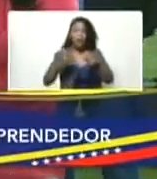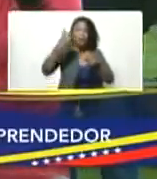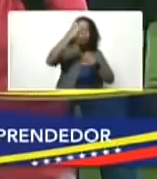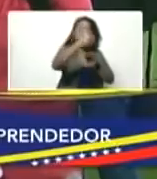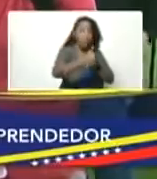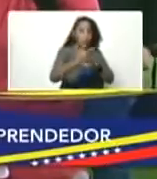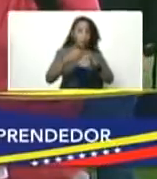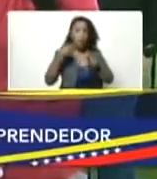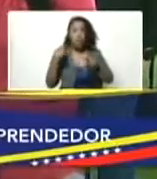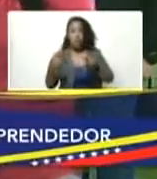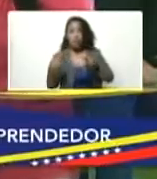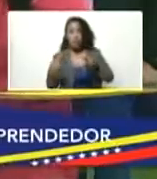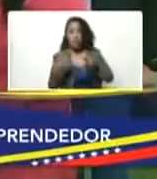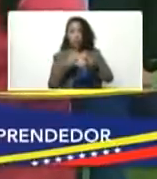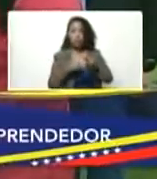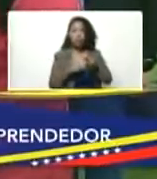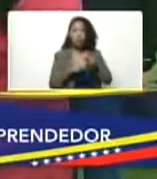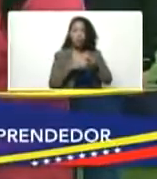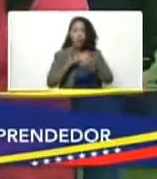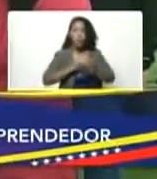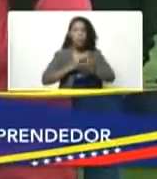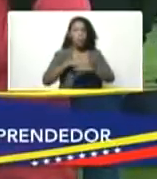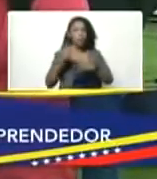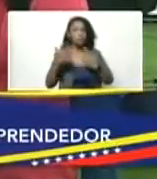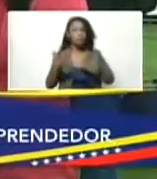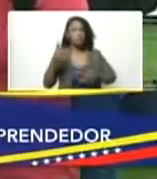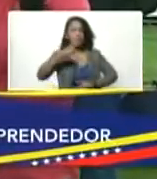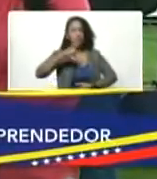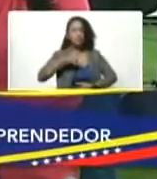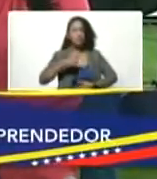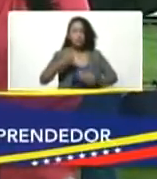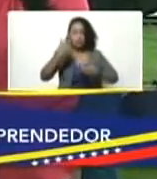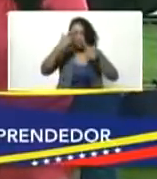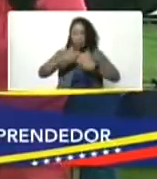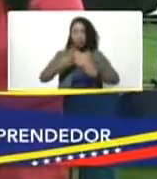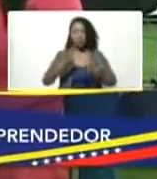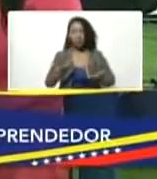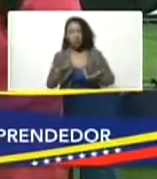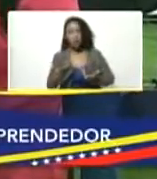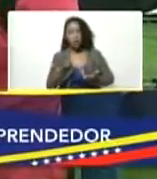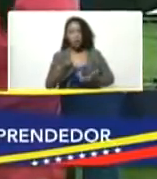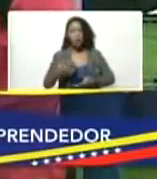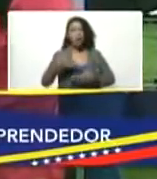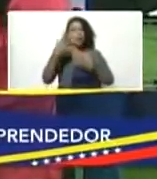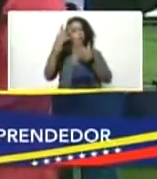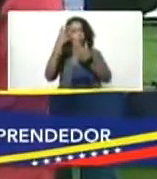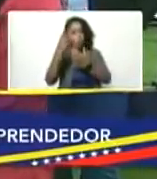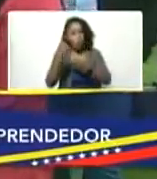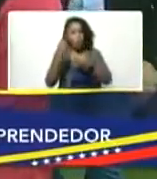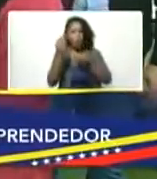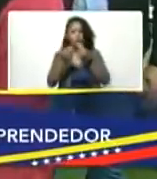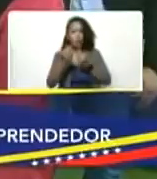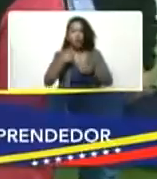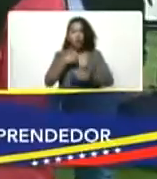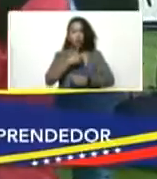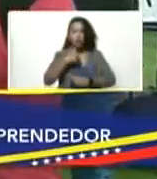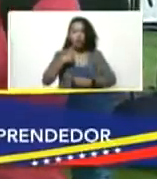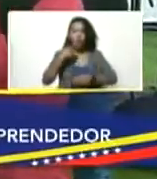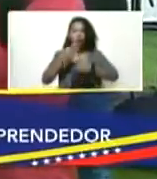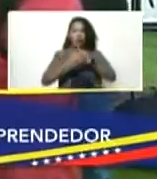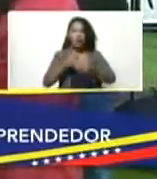del financiamiento. Porque ¿qué necesita uno? Comprensión, que comprendan, quiero hacer tal